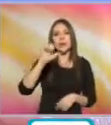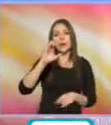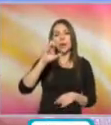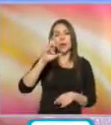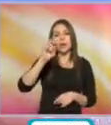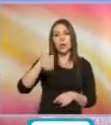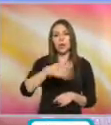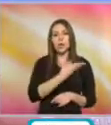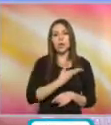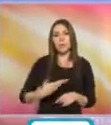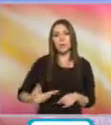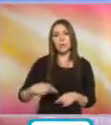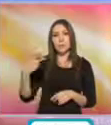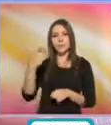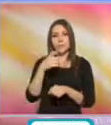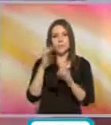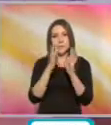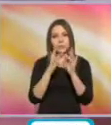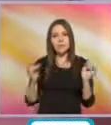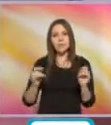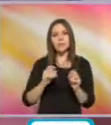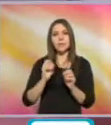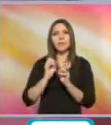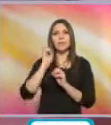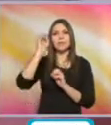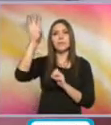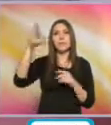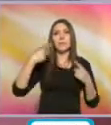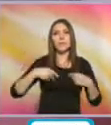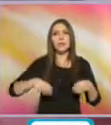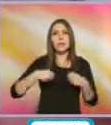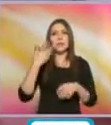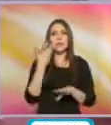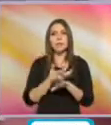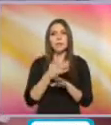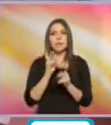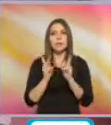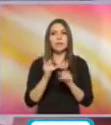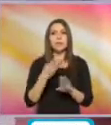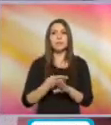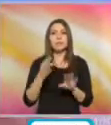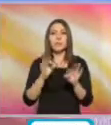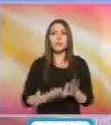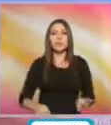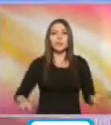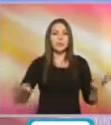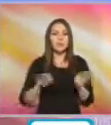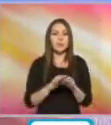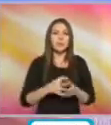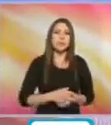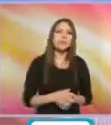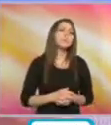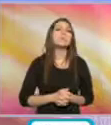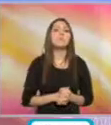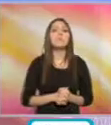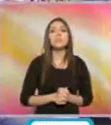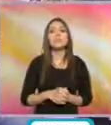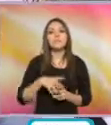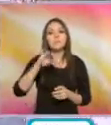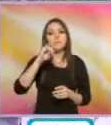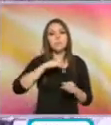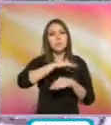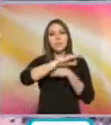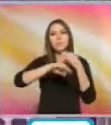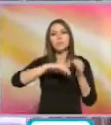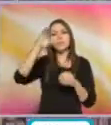los habitantes estadounidenses, Sí, ¿no? a los Platícanos de científicos, eso, eso claro. fue muy importante. A los científicos, a todos los científicos